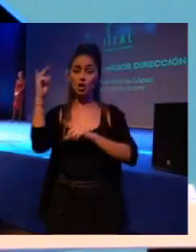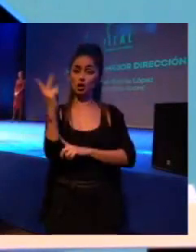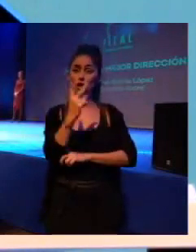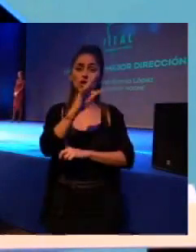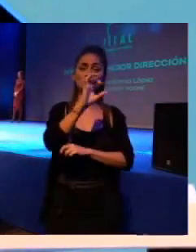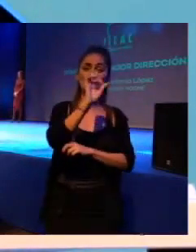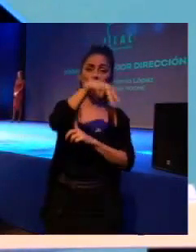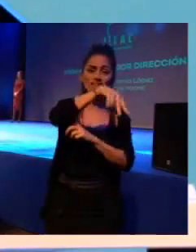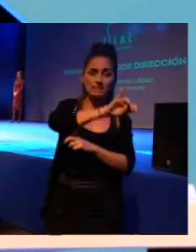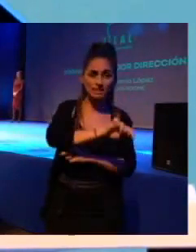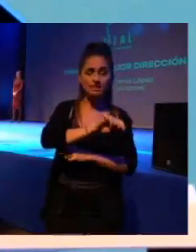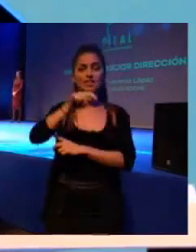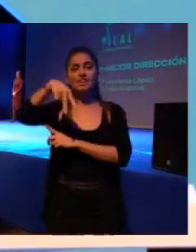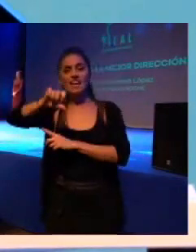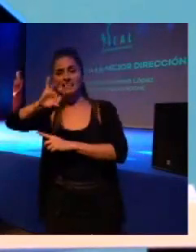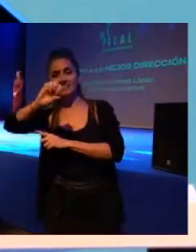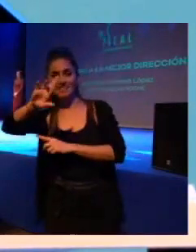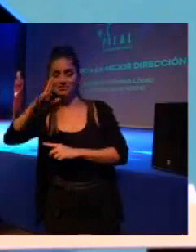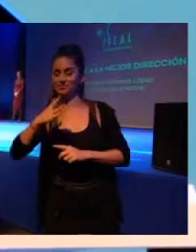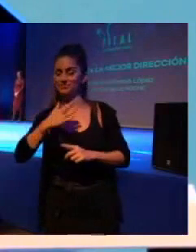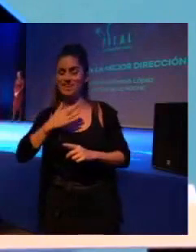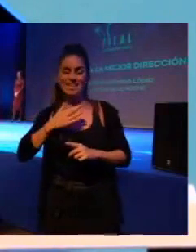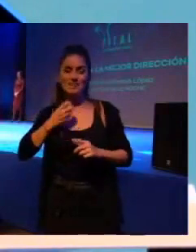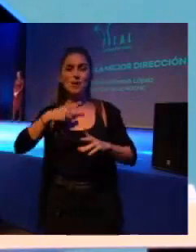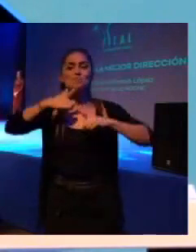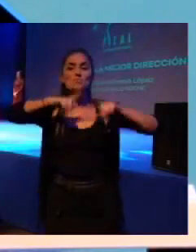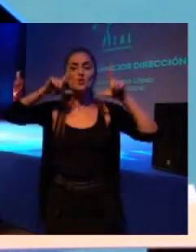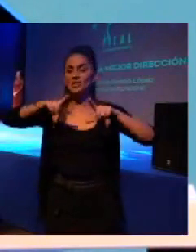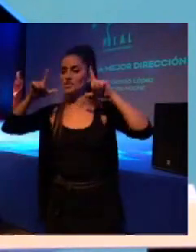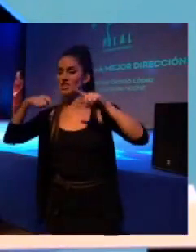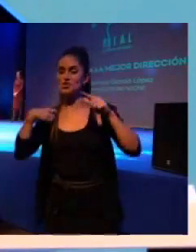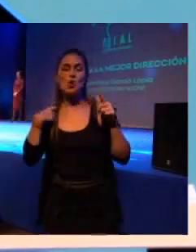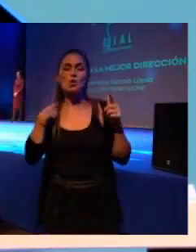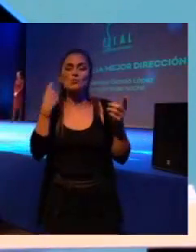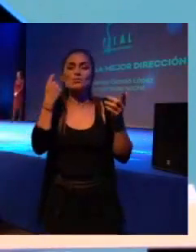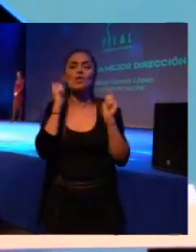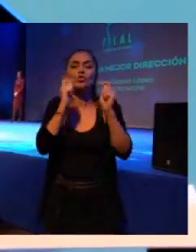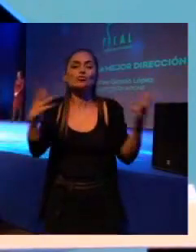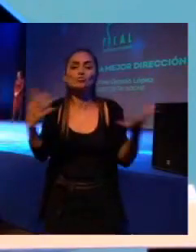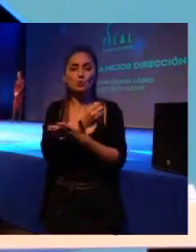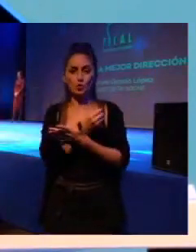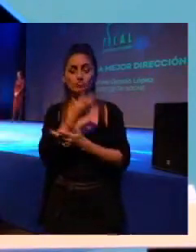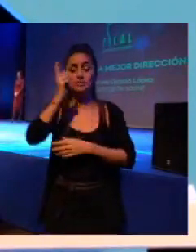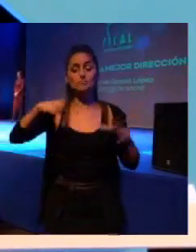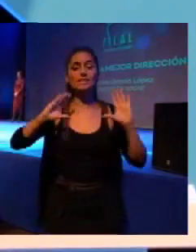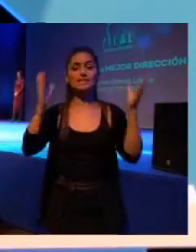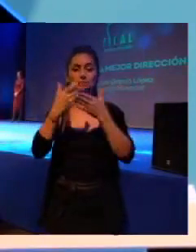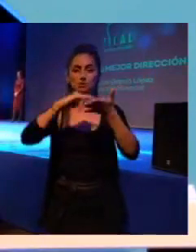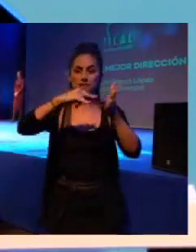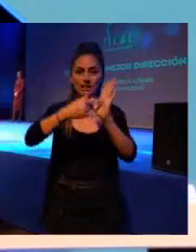principales de la película, que son mis héroes y a los que les debo todo, ¿no? Por supuesto también al equipo técnico